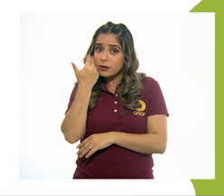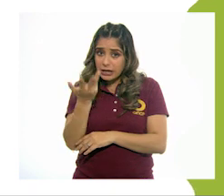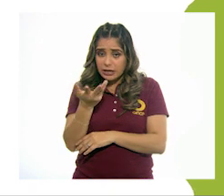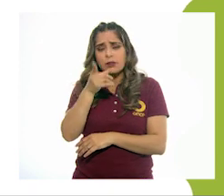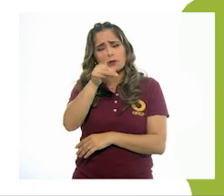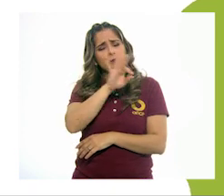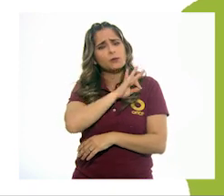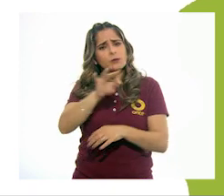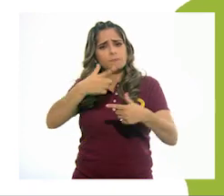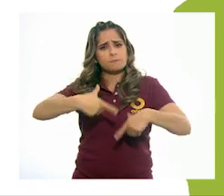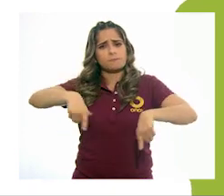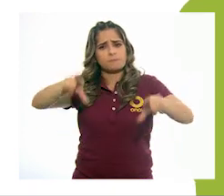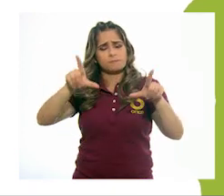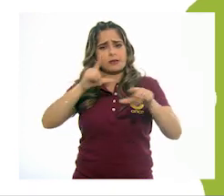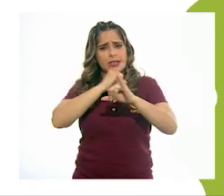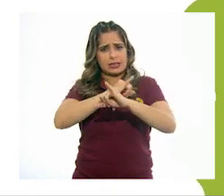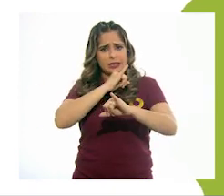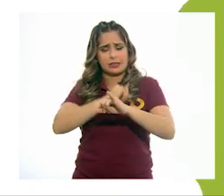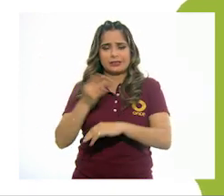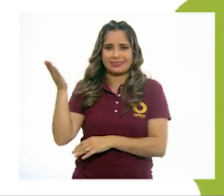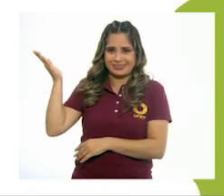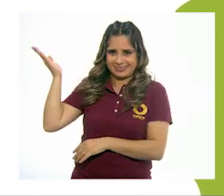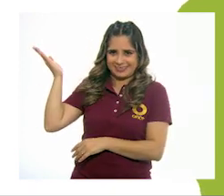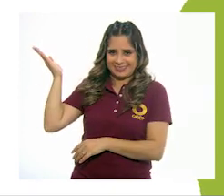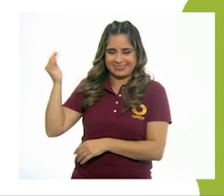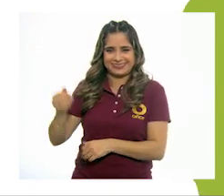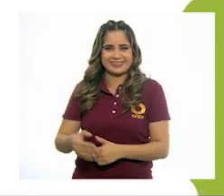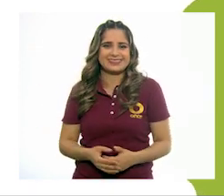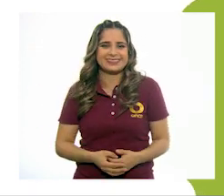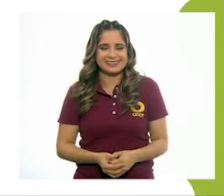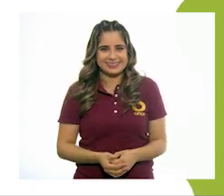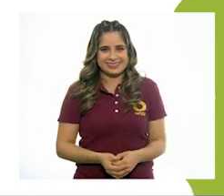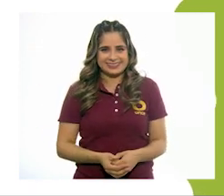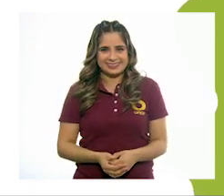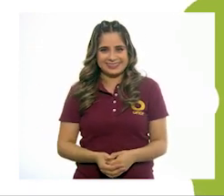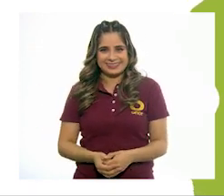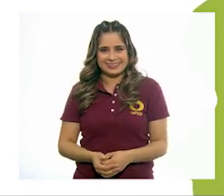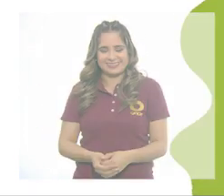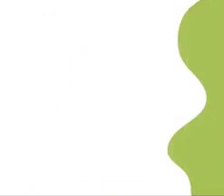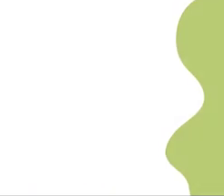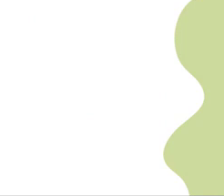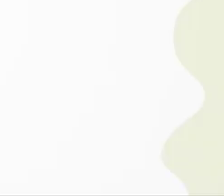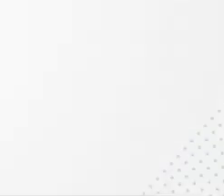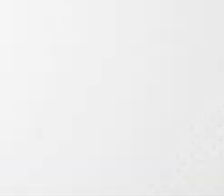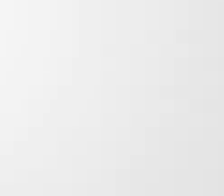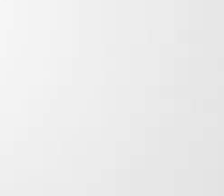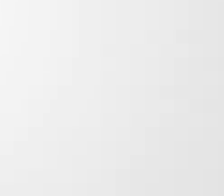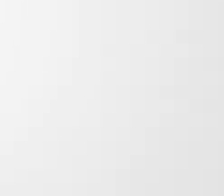siguiente liga: aprendeencasa.sep.gov.mx.